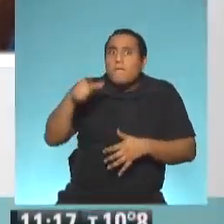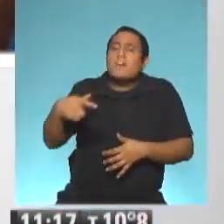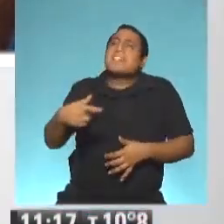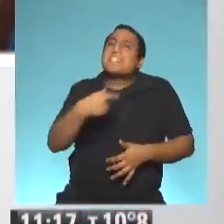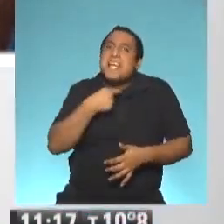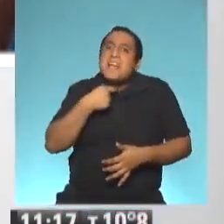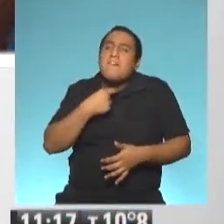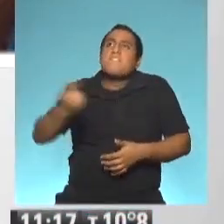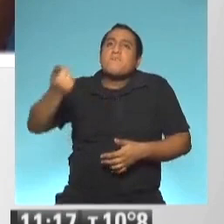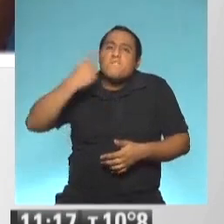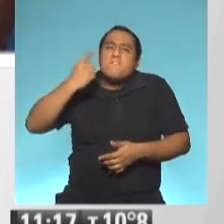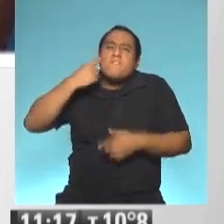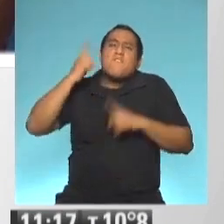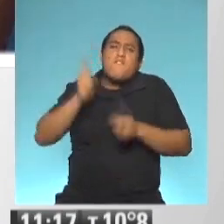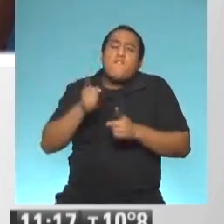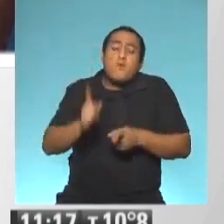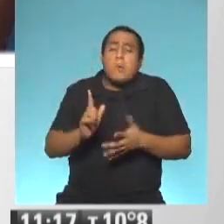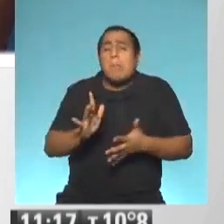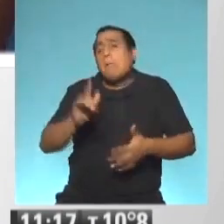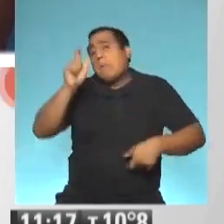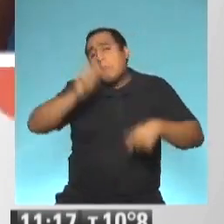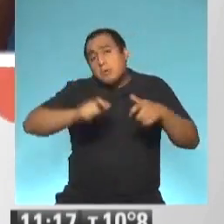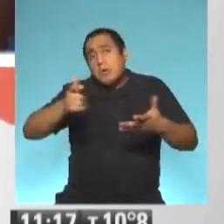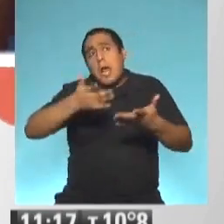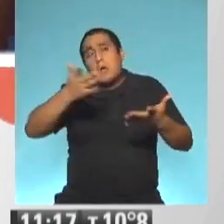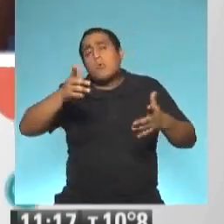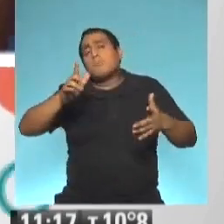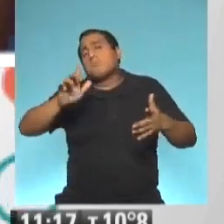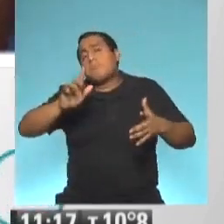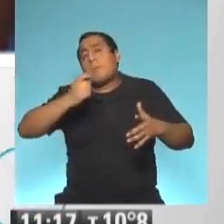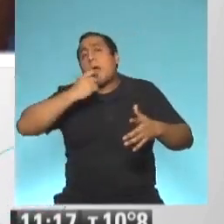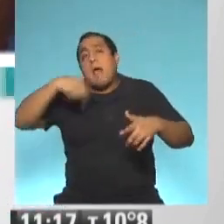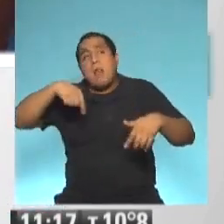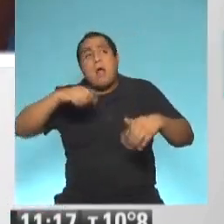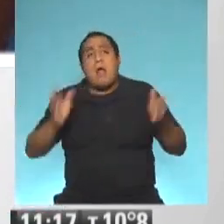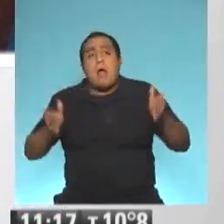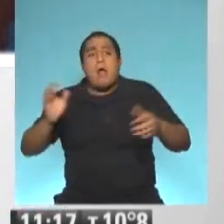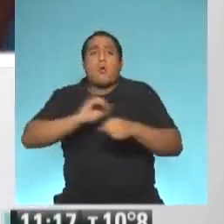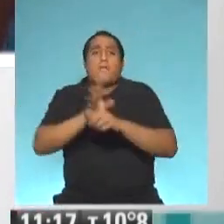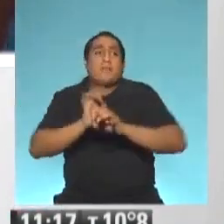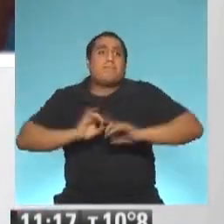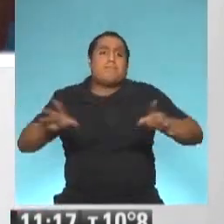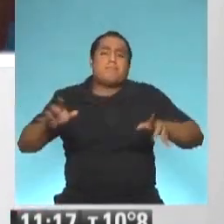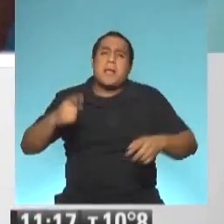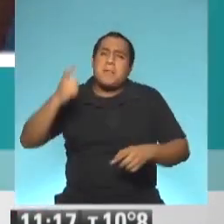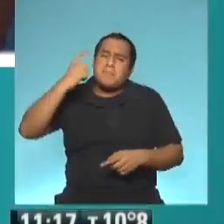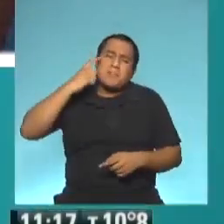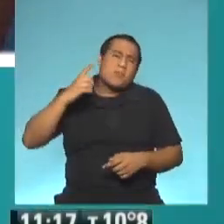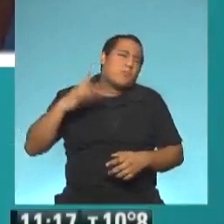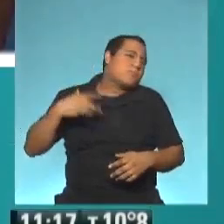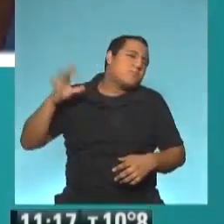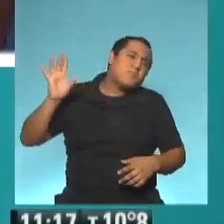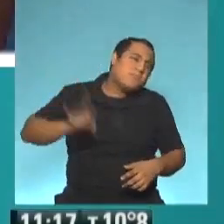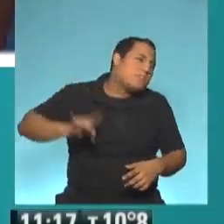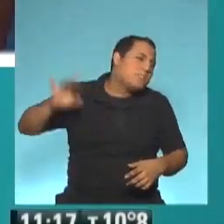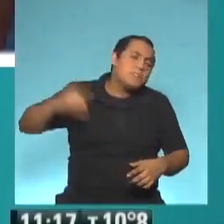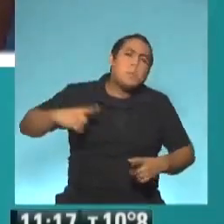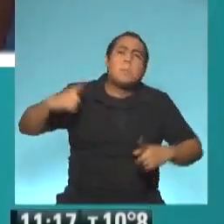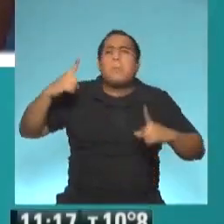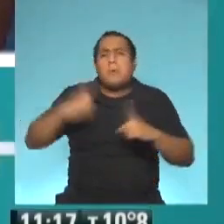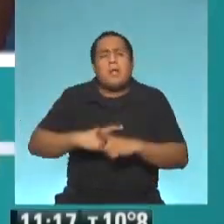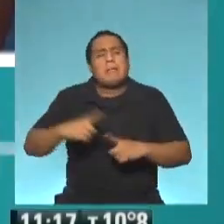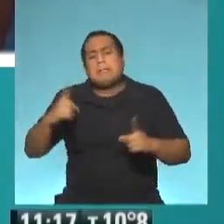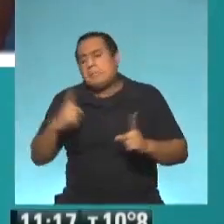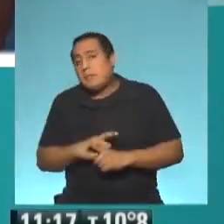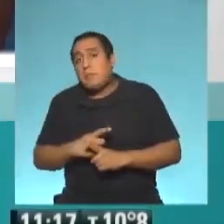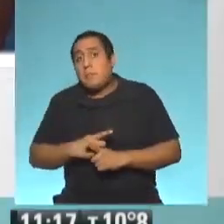vivir, porque muchas veces hay gente, sobre todo en esta pandemia, que siente que le cuesta un poco más o que hay una dificultad, pero